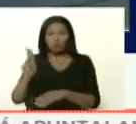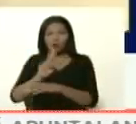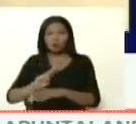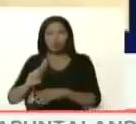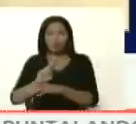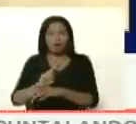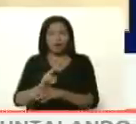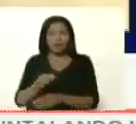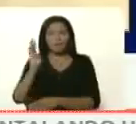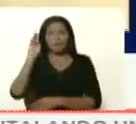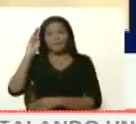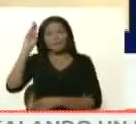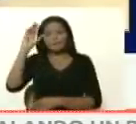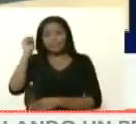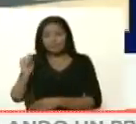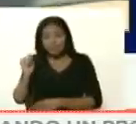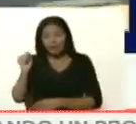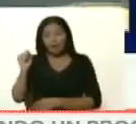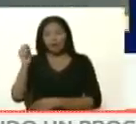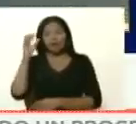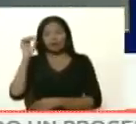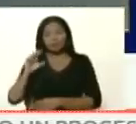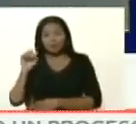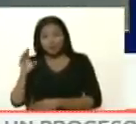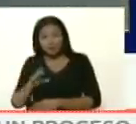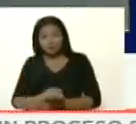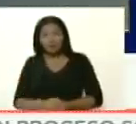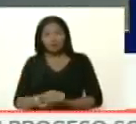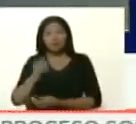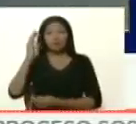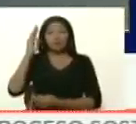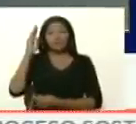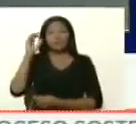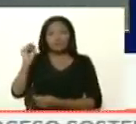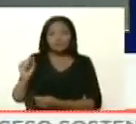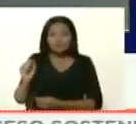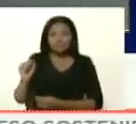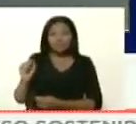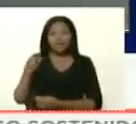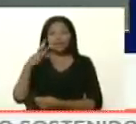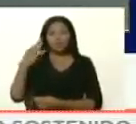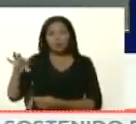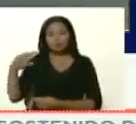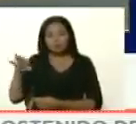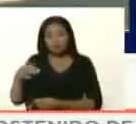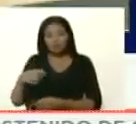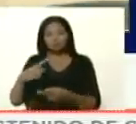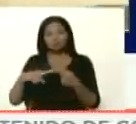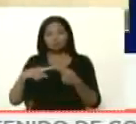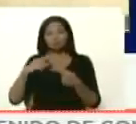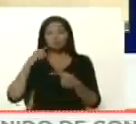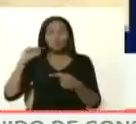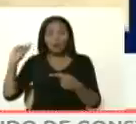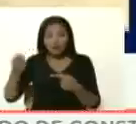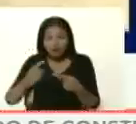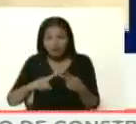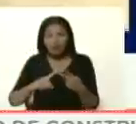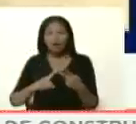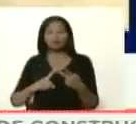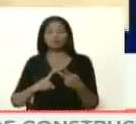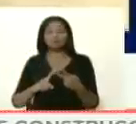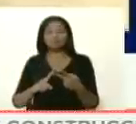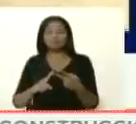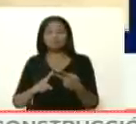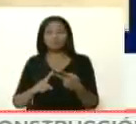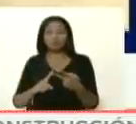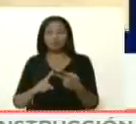Dolorita, la ruta Petare Guatire, la ruta Petare Guarenas, la ruta